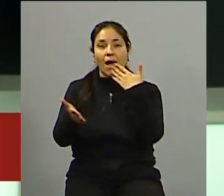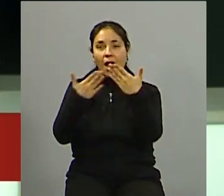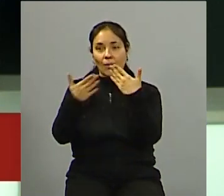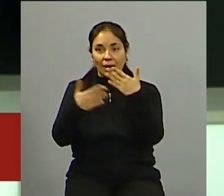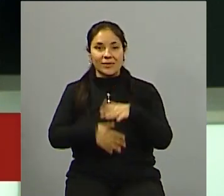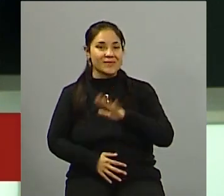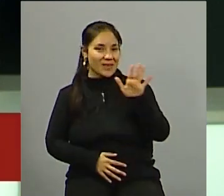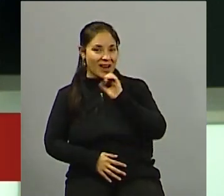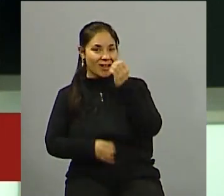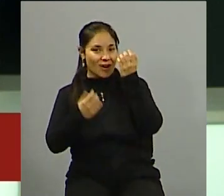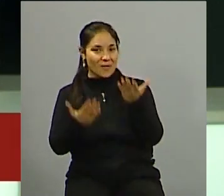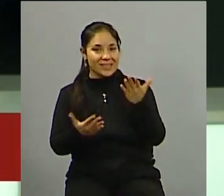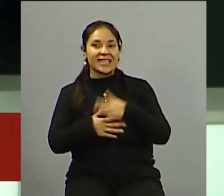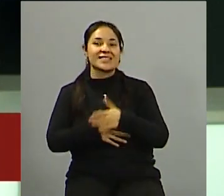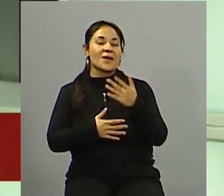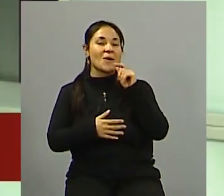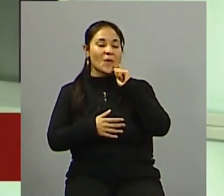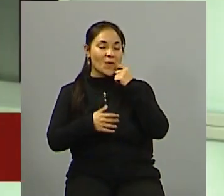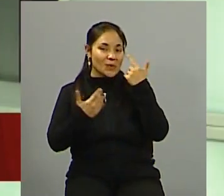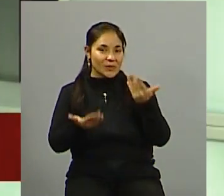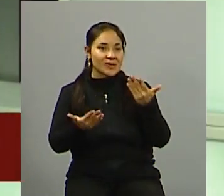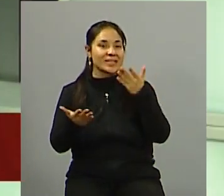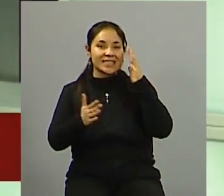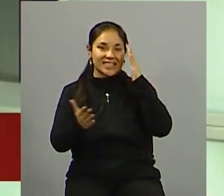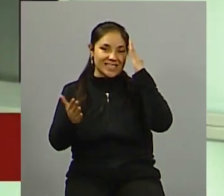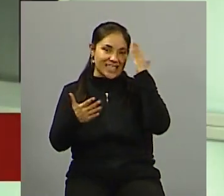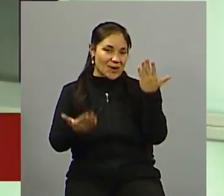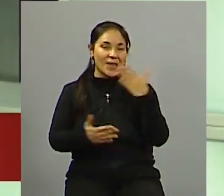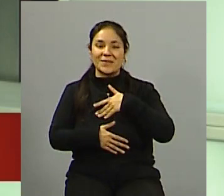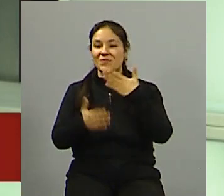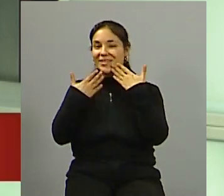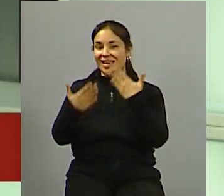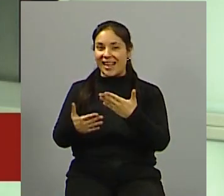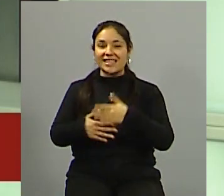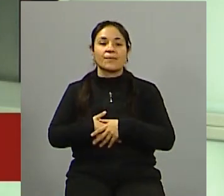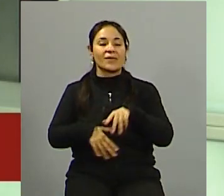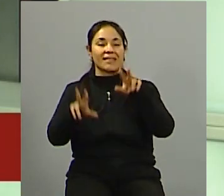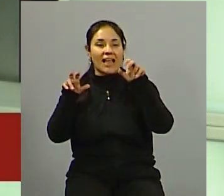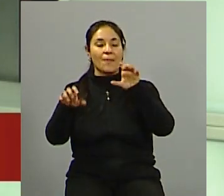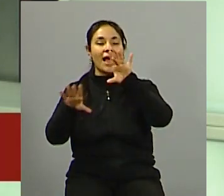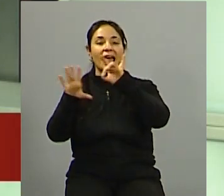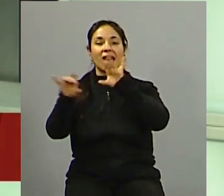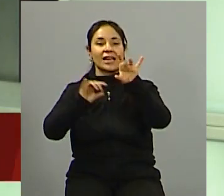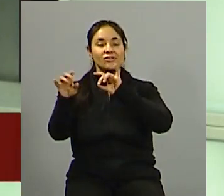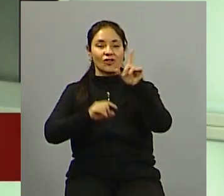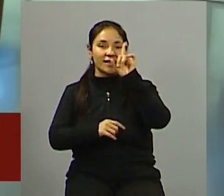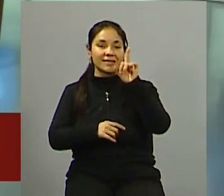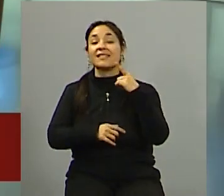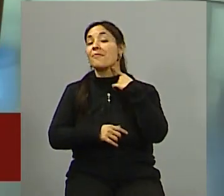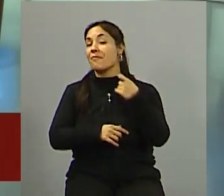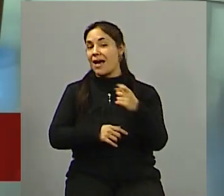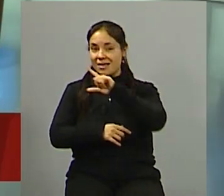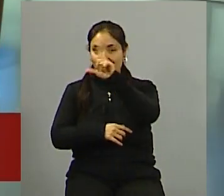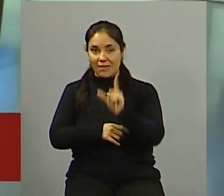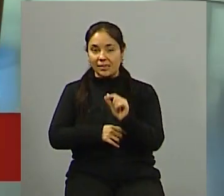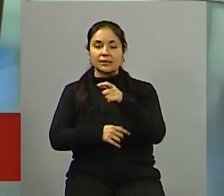¿Cómo estás, Claudia? Gusto de saludarte. Bueno, igualmente para nosotros. Hablábamos de las elecciones de España y bueno, me parece que está bueno